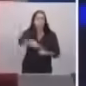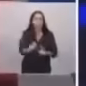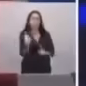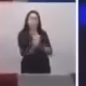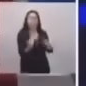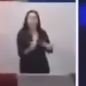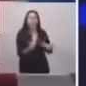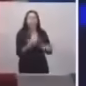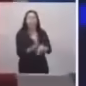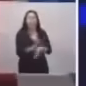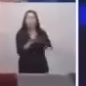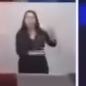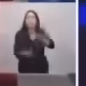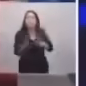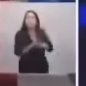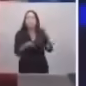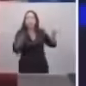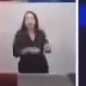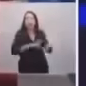tienen en cuenta por